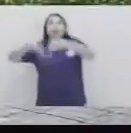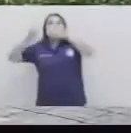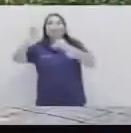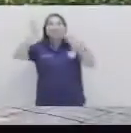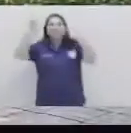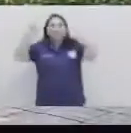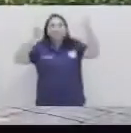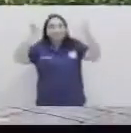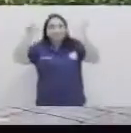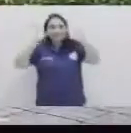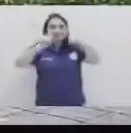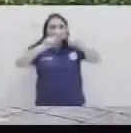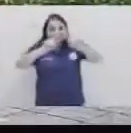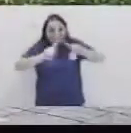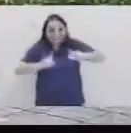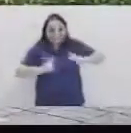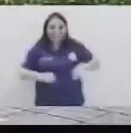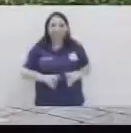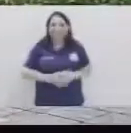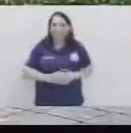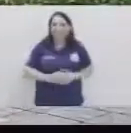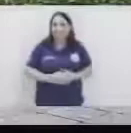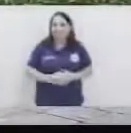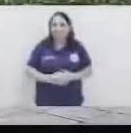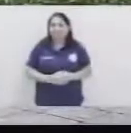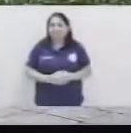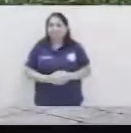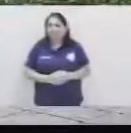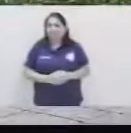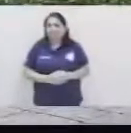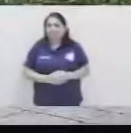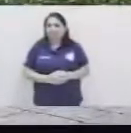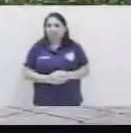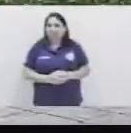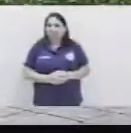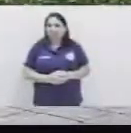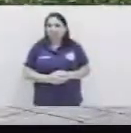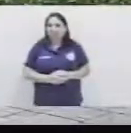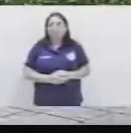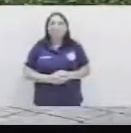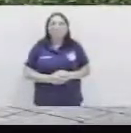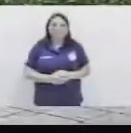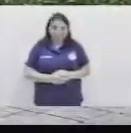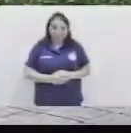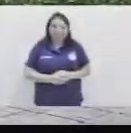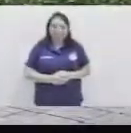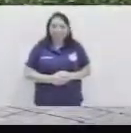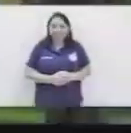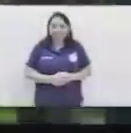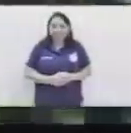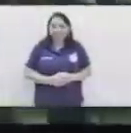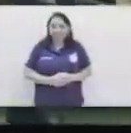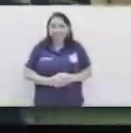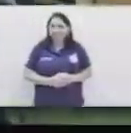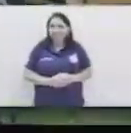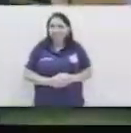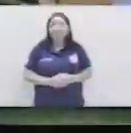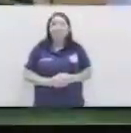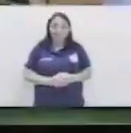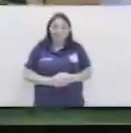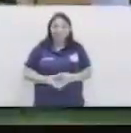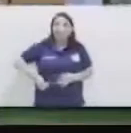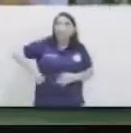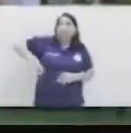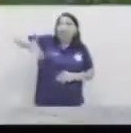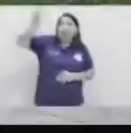tenemos más posibilidad de coordinar porque el espacio es más reducido. Miren,